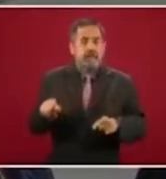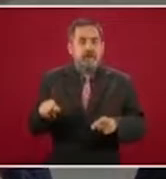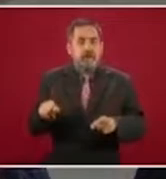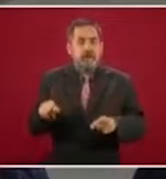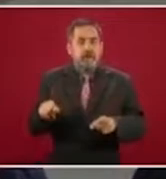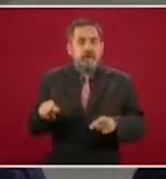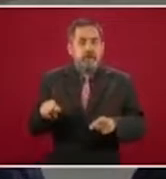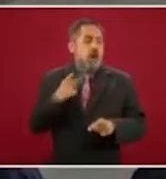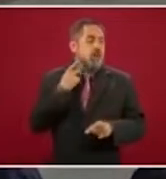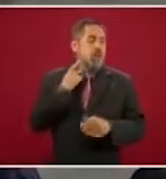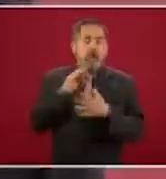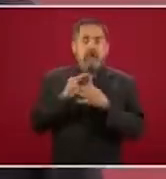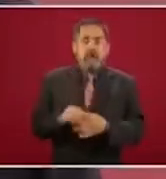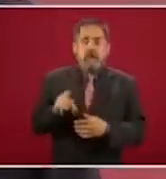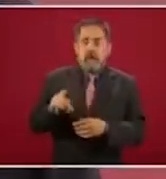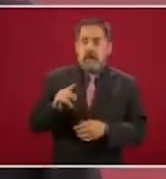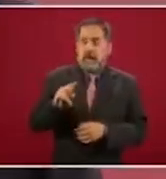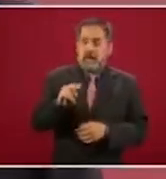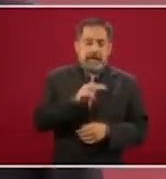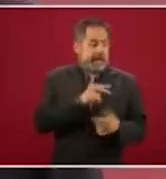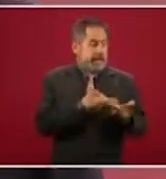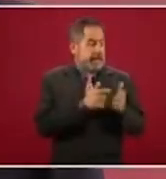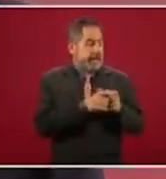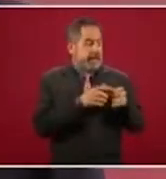la política neoliberal